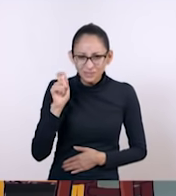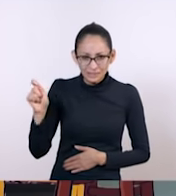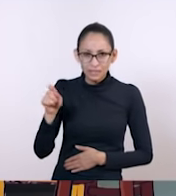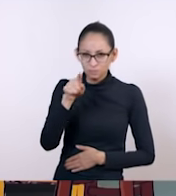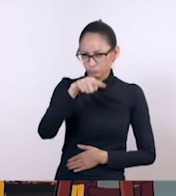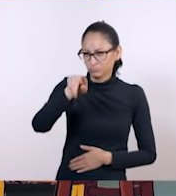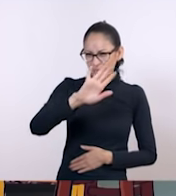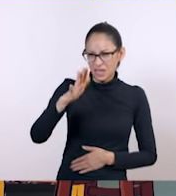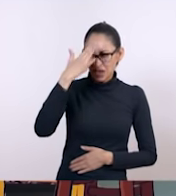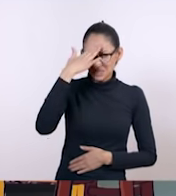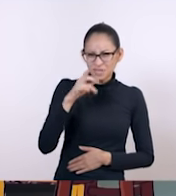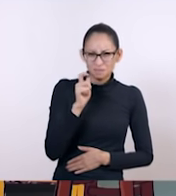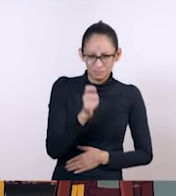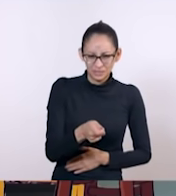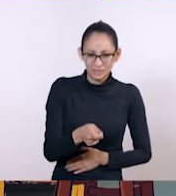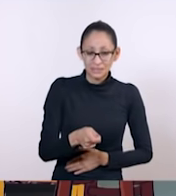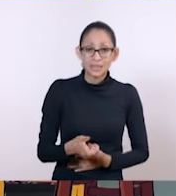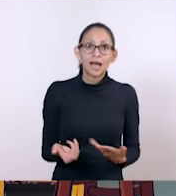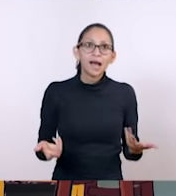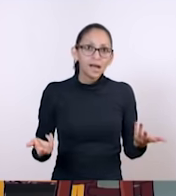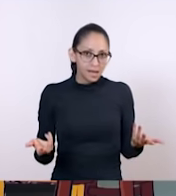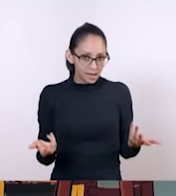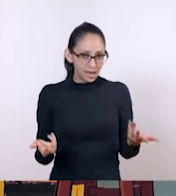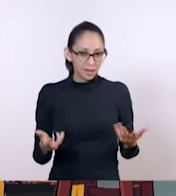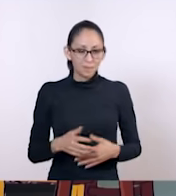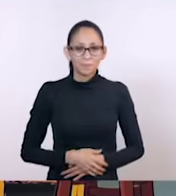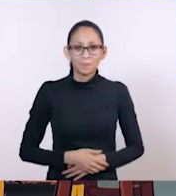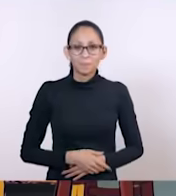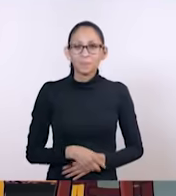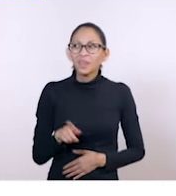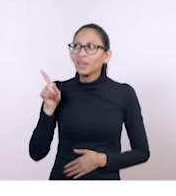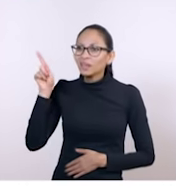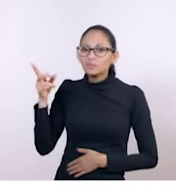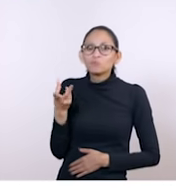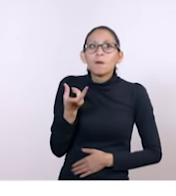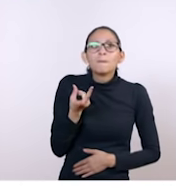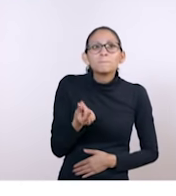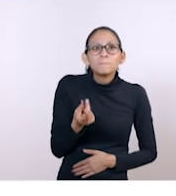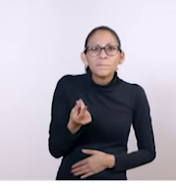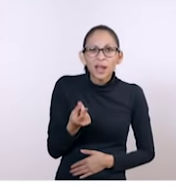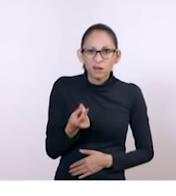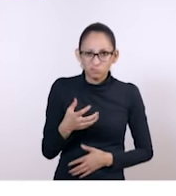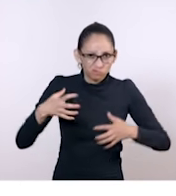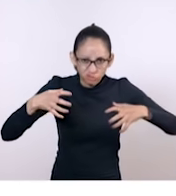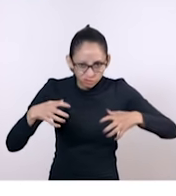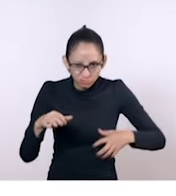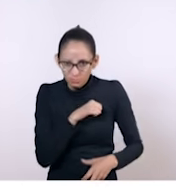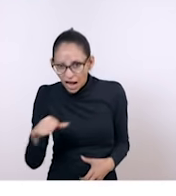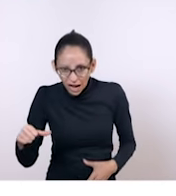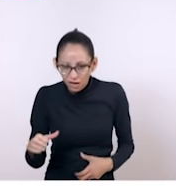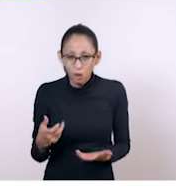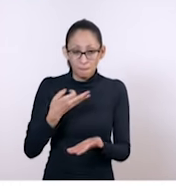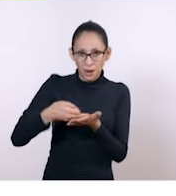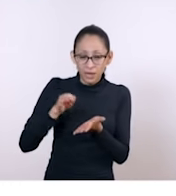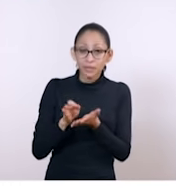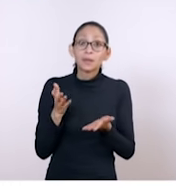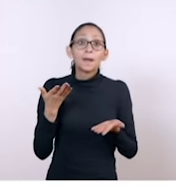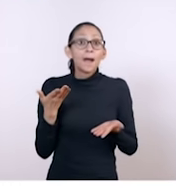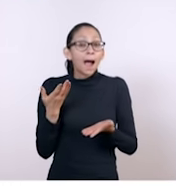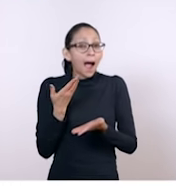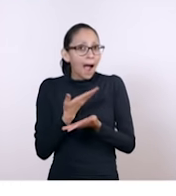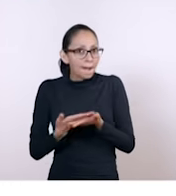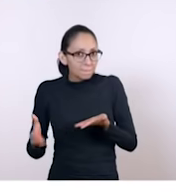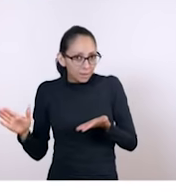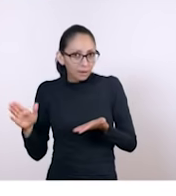todos en la escuela sabemos lo que es un mal hora. Bueno, resulta ser, resulta ser que este era un perro que decía que era el más bravo, el más valiente. Y además,